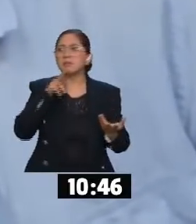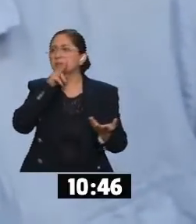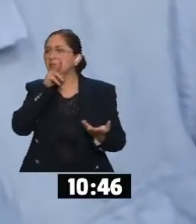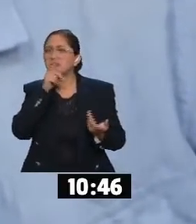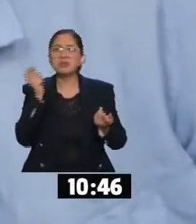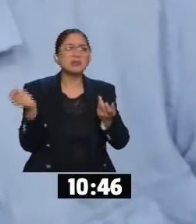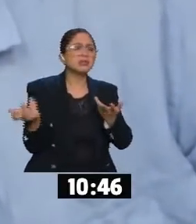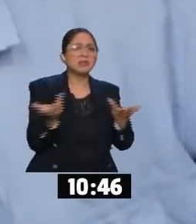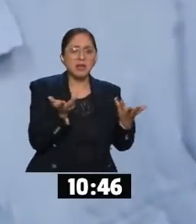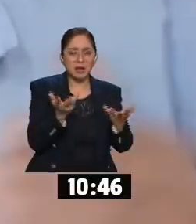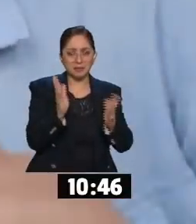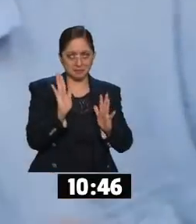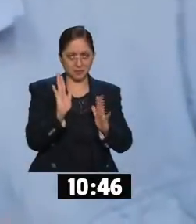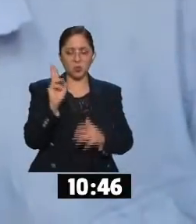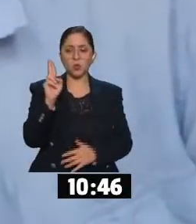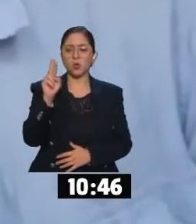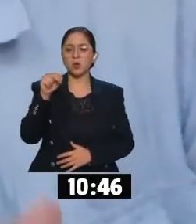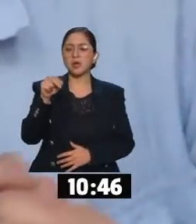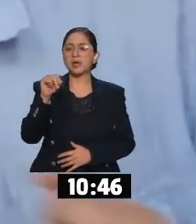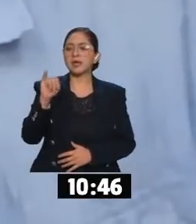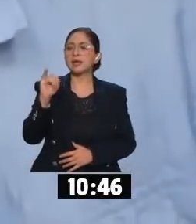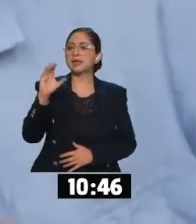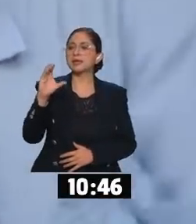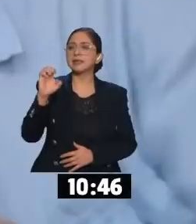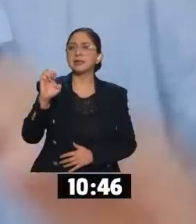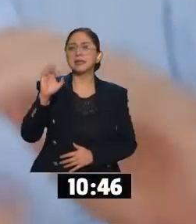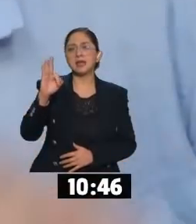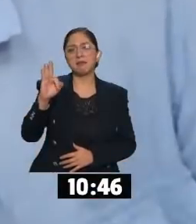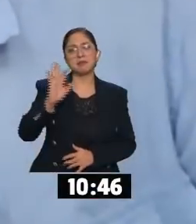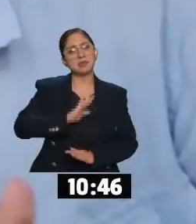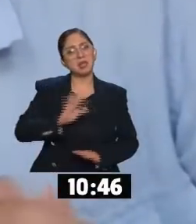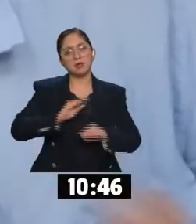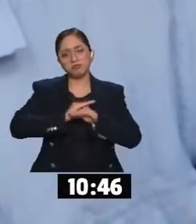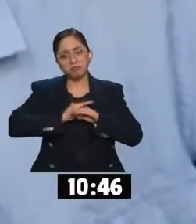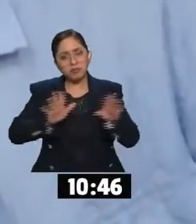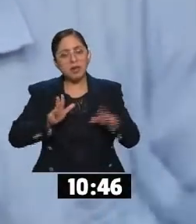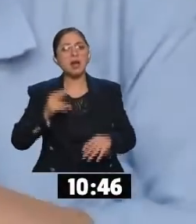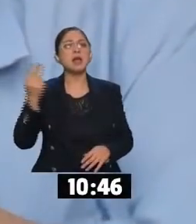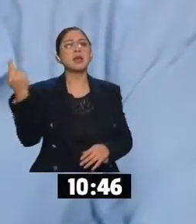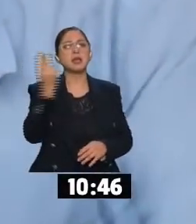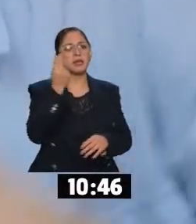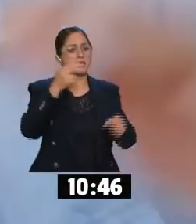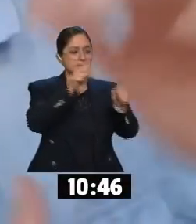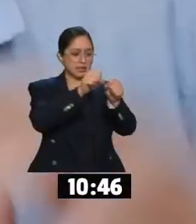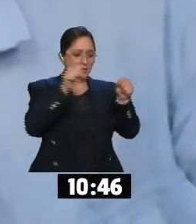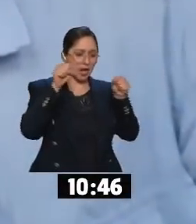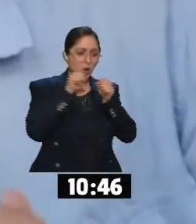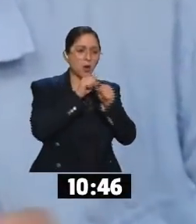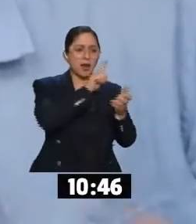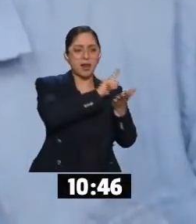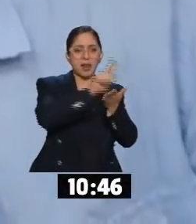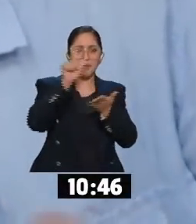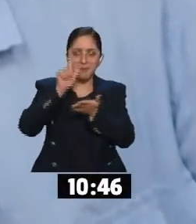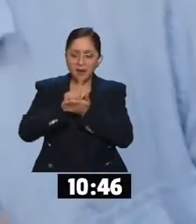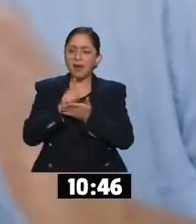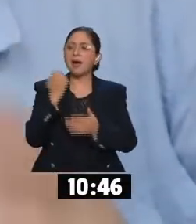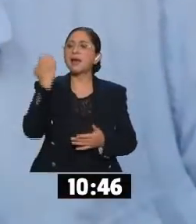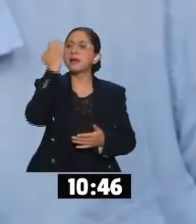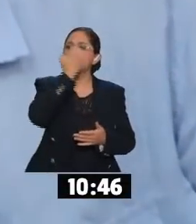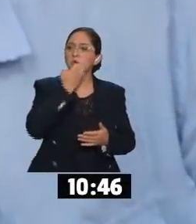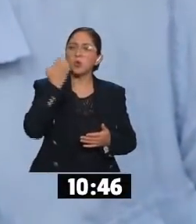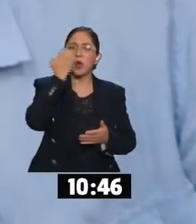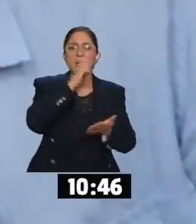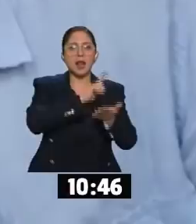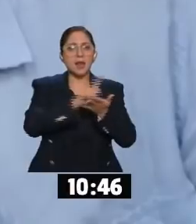pero ya la UNICEF dio el espaldarazo, así es que a limpiar los salones, a limpiar las escuelas, a